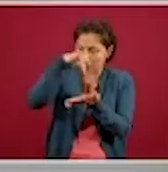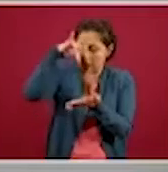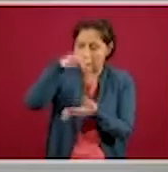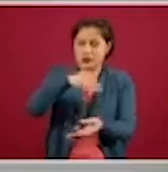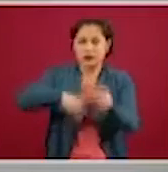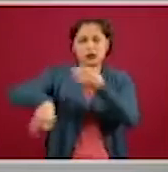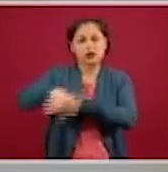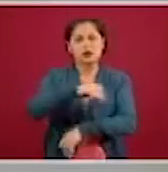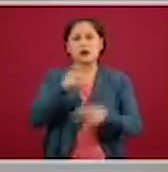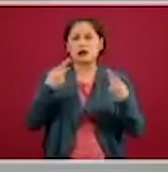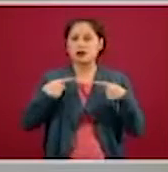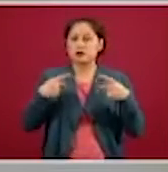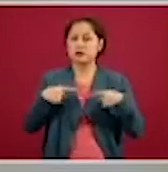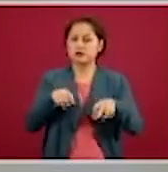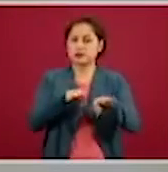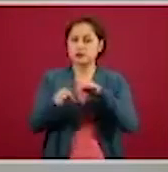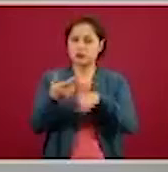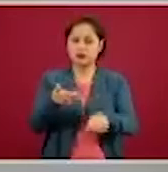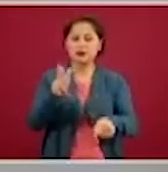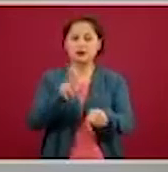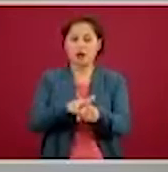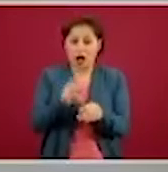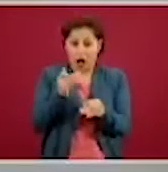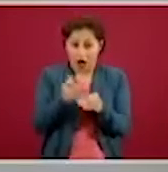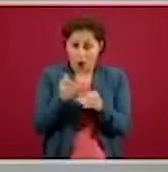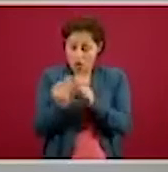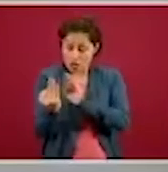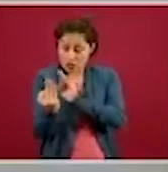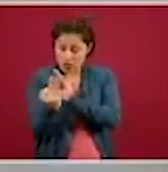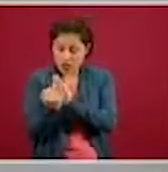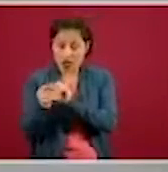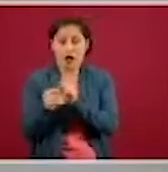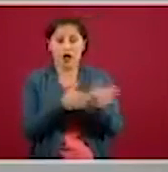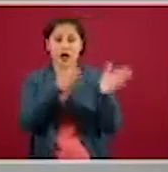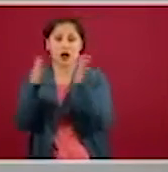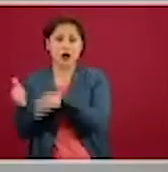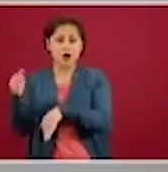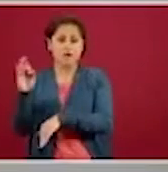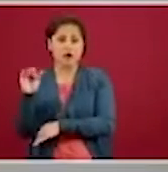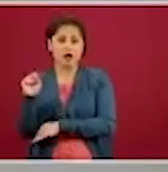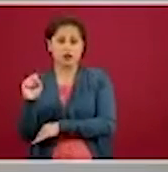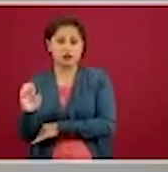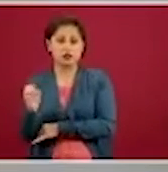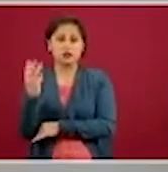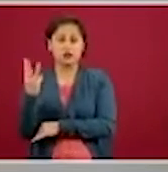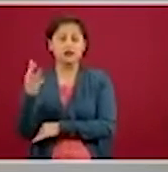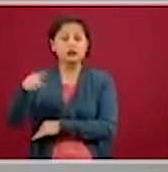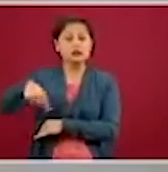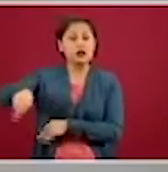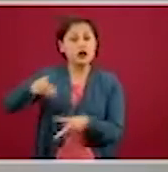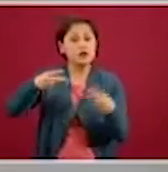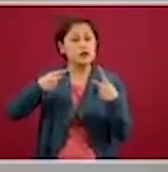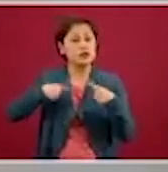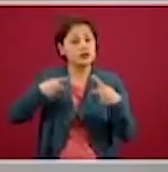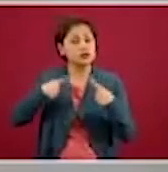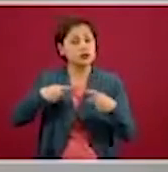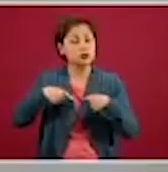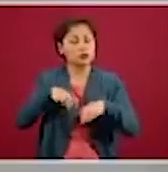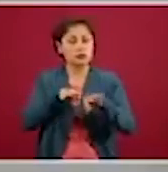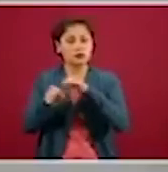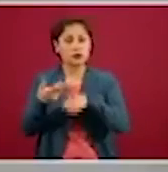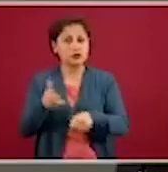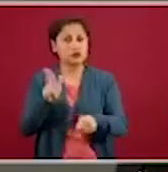inició el 23 de marzo pues alberto que estas medidas no se están respetando del todo y pidió a los gobiernos estatales que